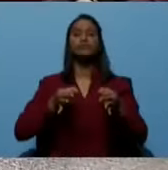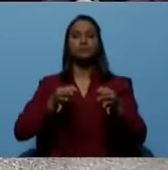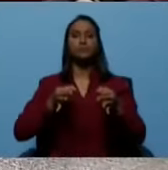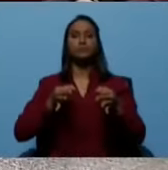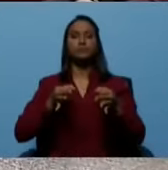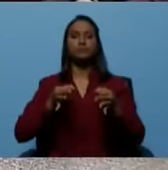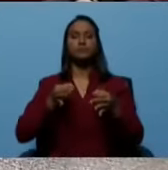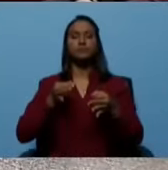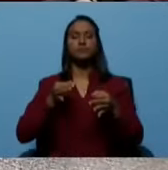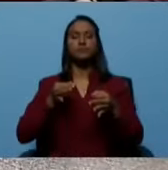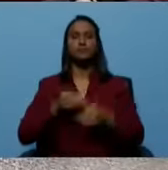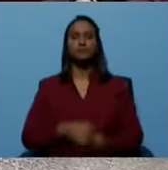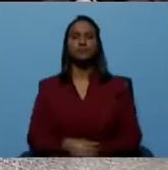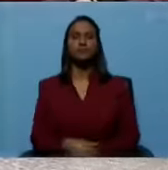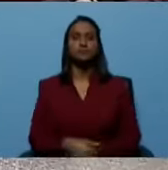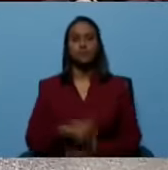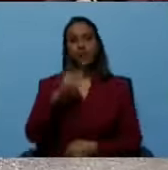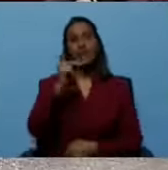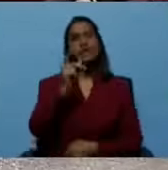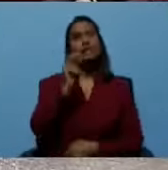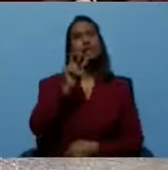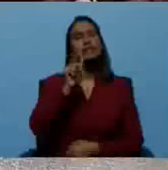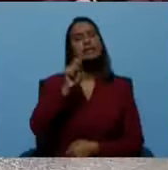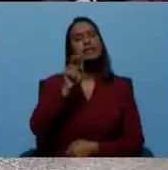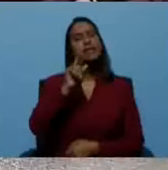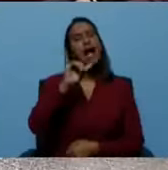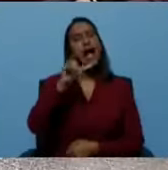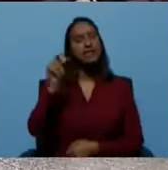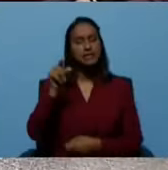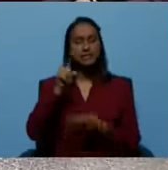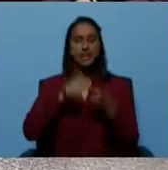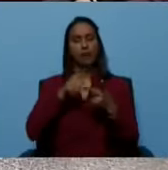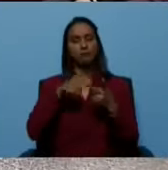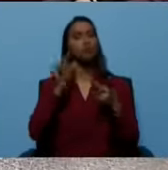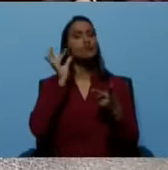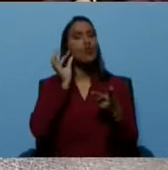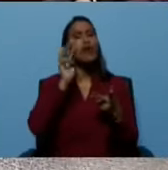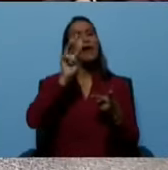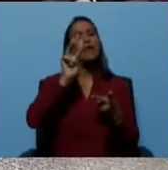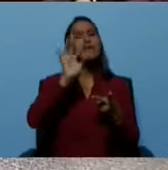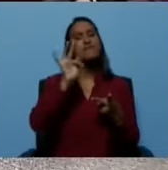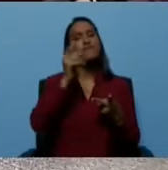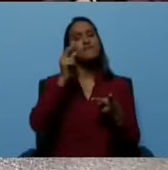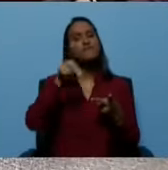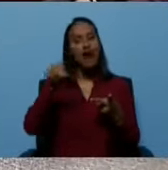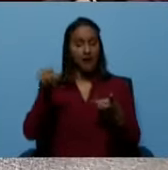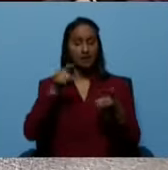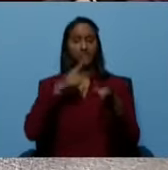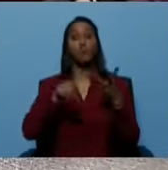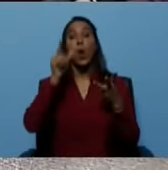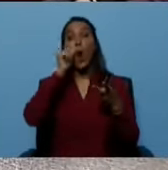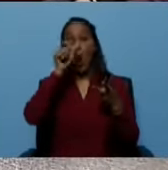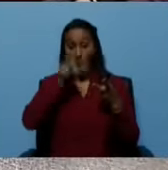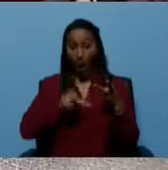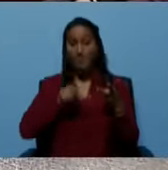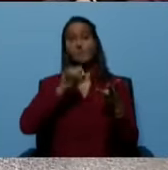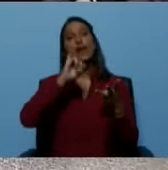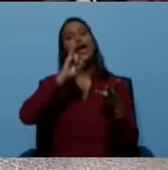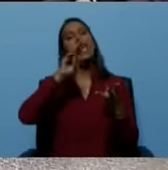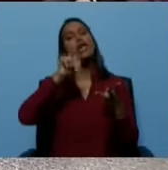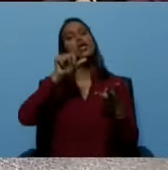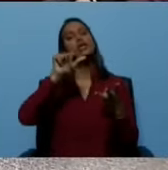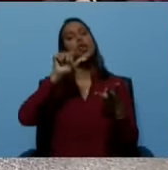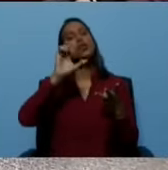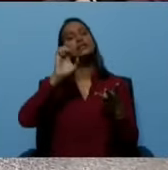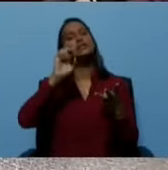la magistrada Carislia Rodríguez y la magistrada Fanny Márquez y el magistrado Inocencio Figueroa, son los tres magistrados que integran